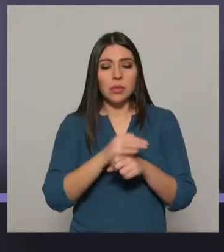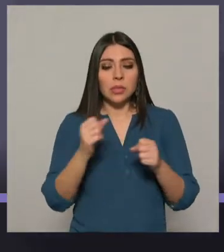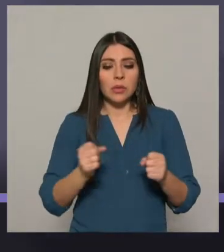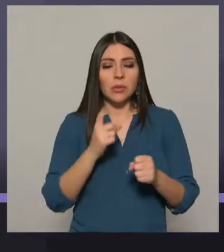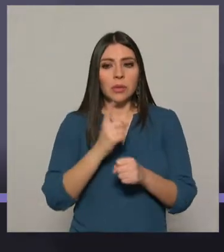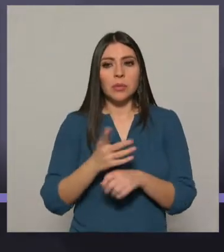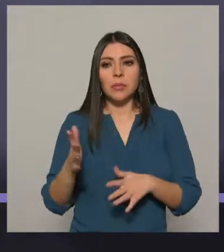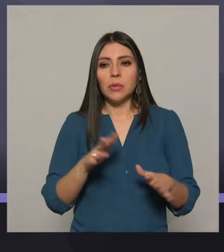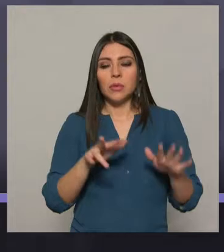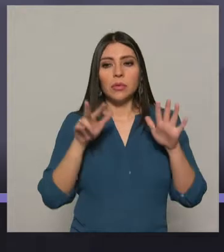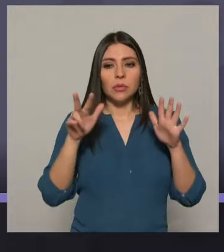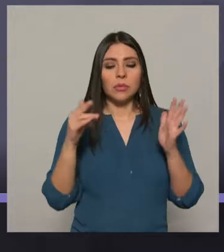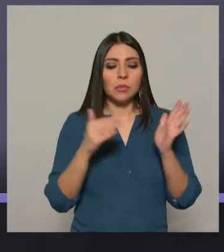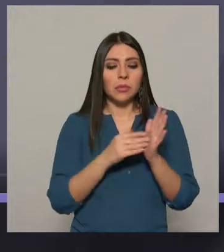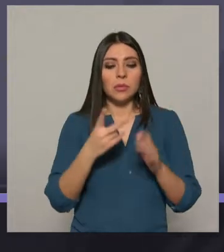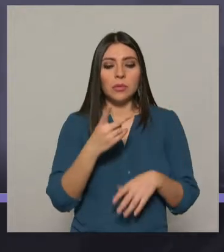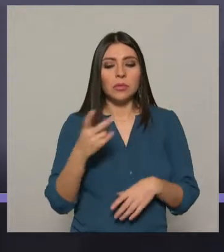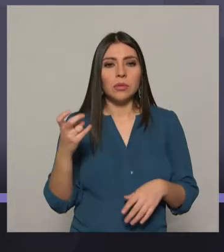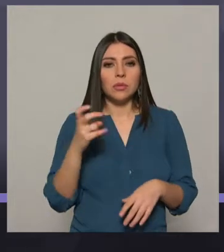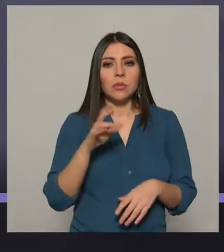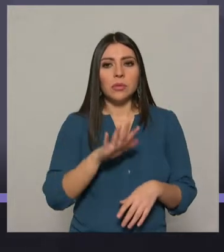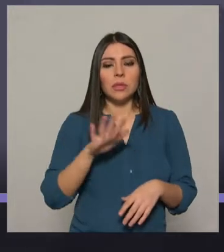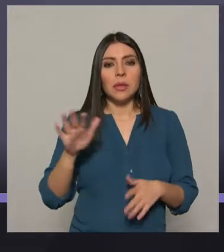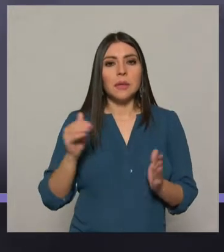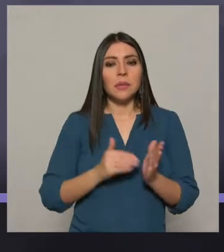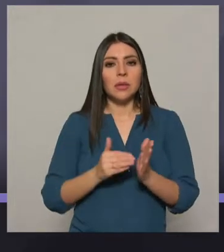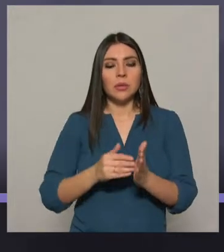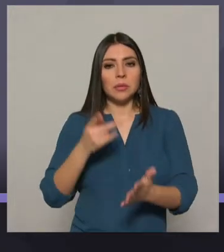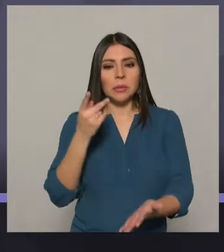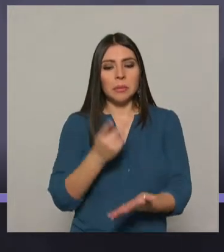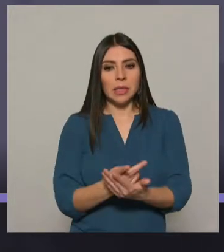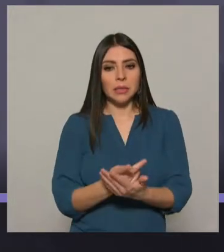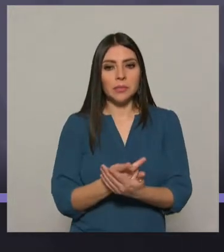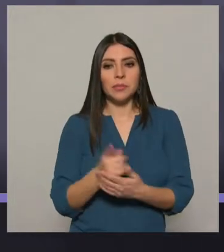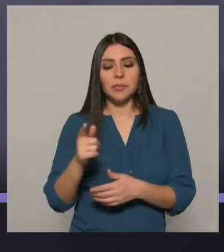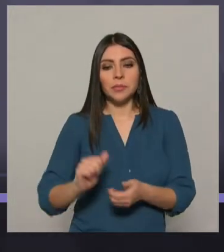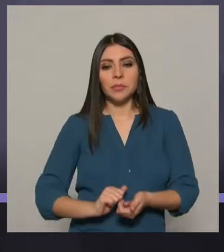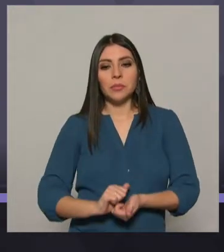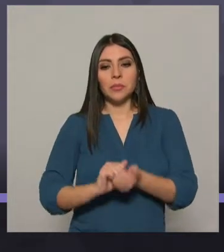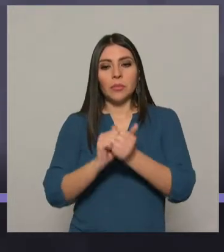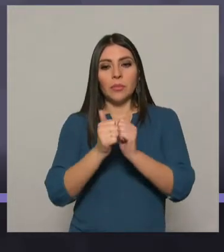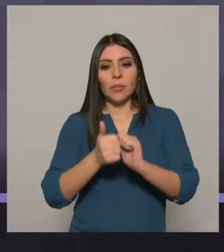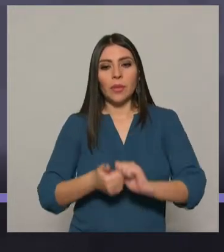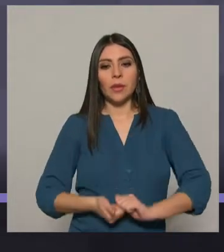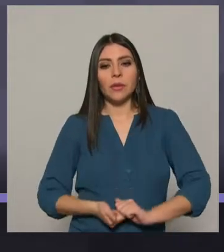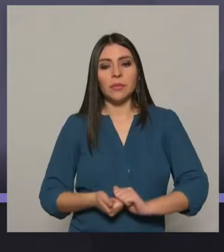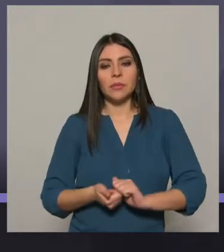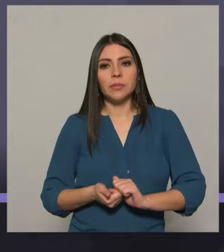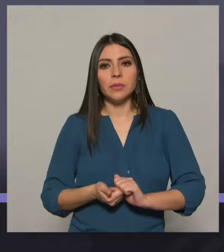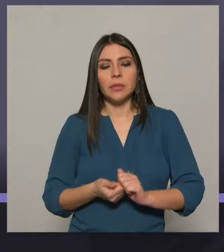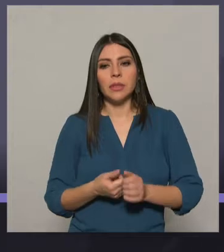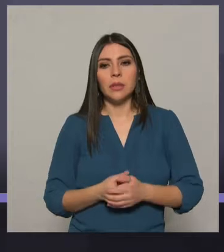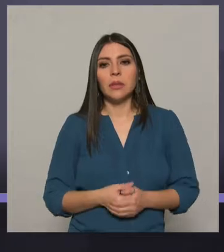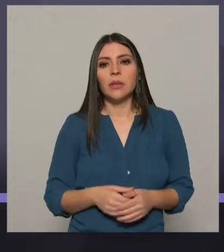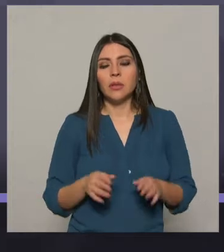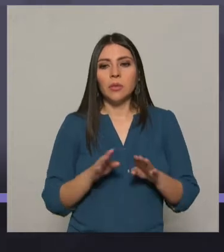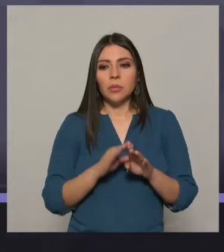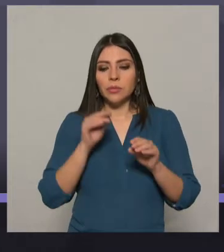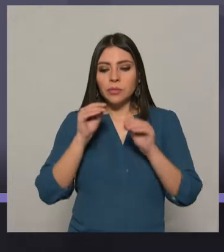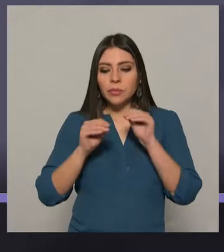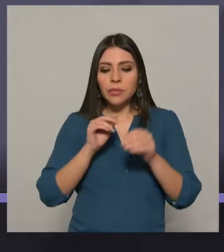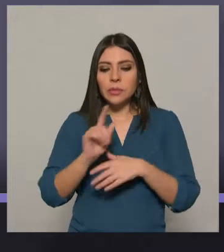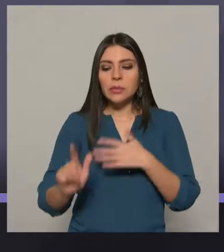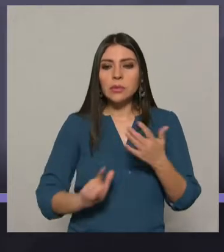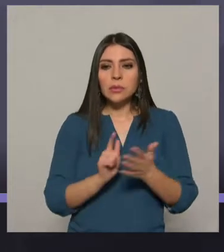de 18.255 millones de pesos. Tiene que ver con la posibilidad de generar un marco jurídico que